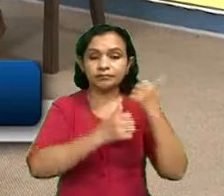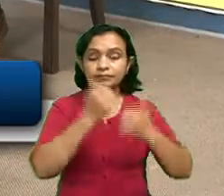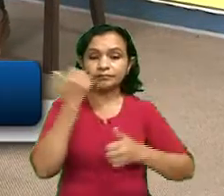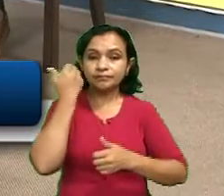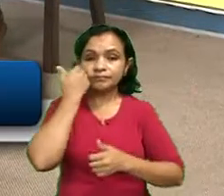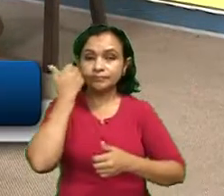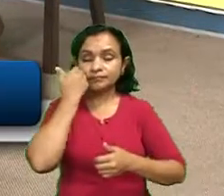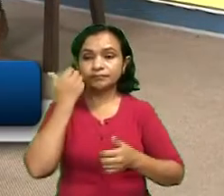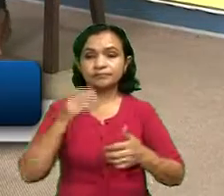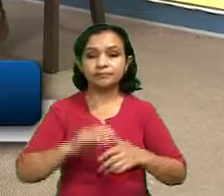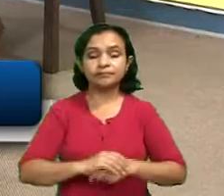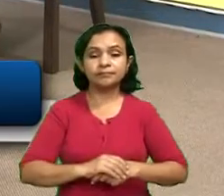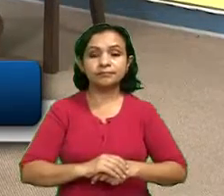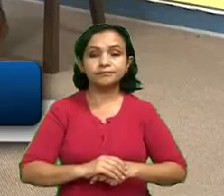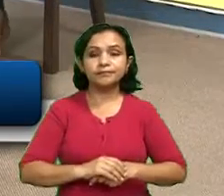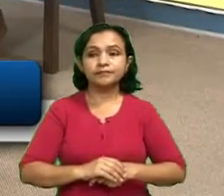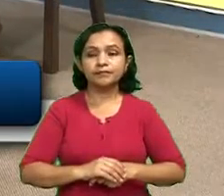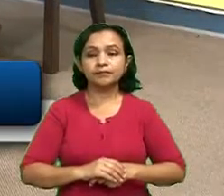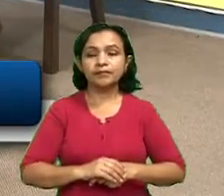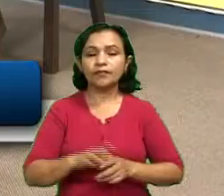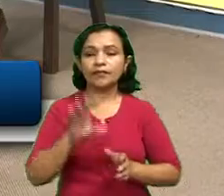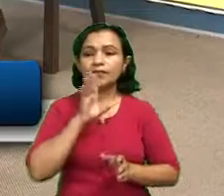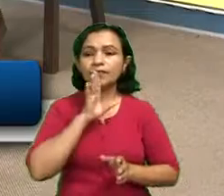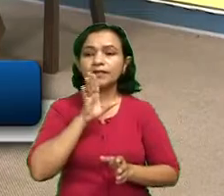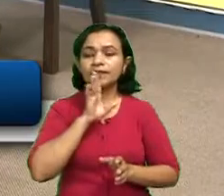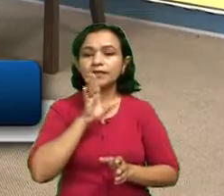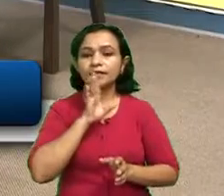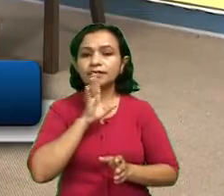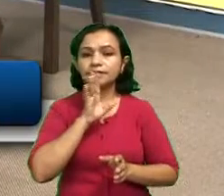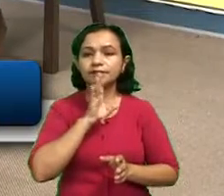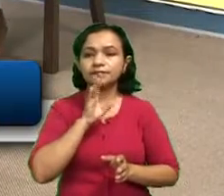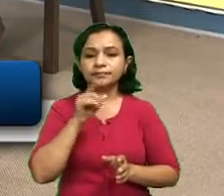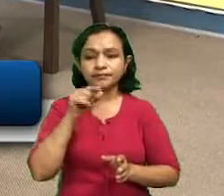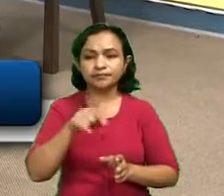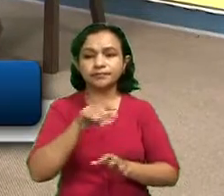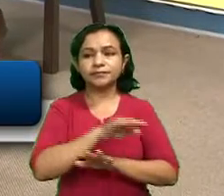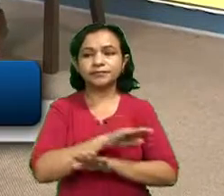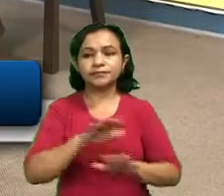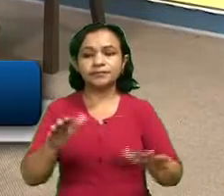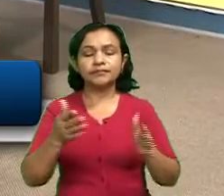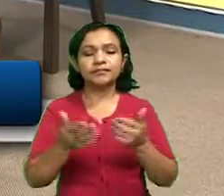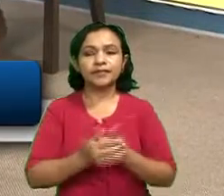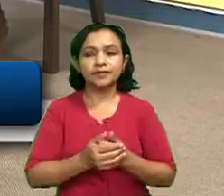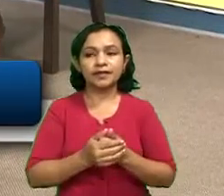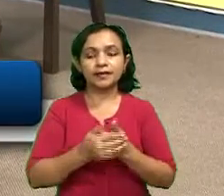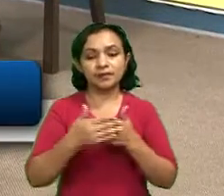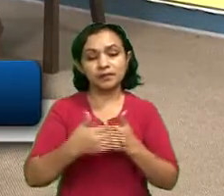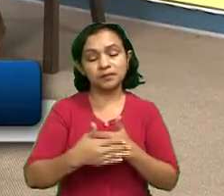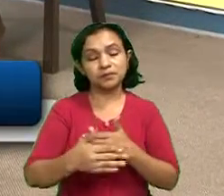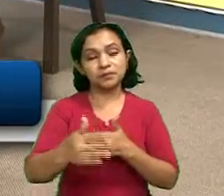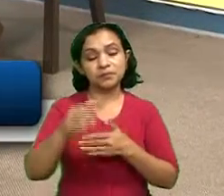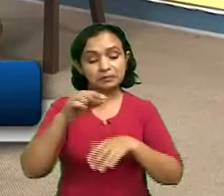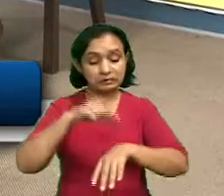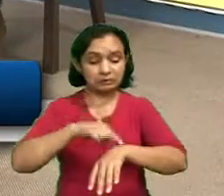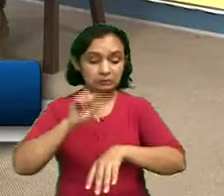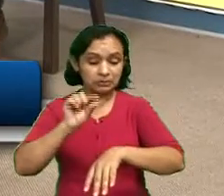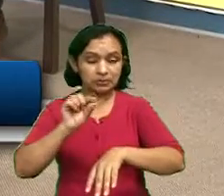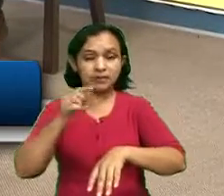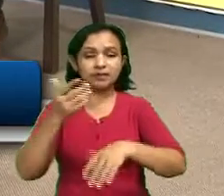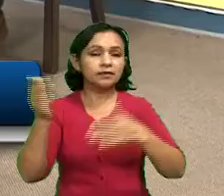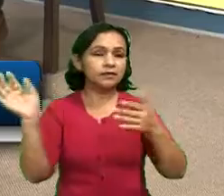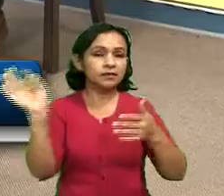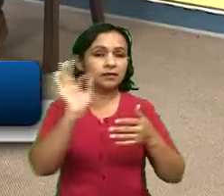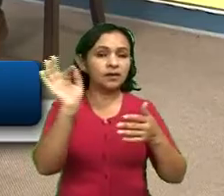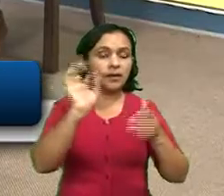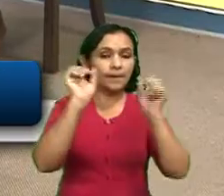intoxicación. Ahora, doctora, hablemos también ya, ya vamos finalizando, ya casi nos queda poco tiempo. ¿Qué manera